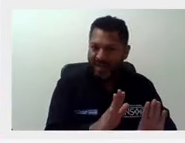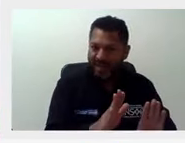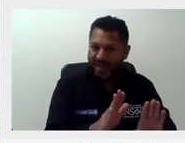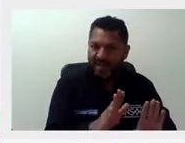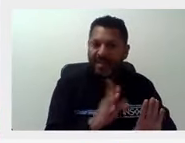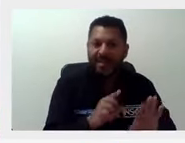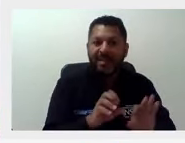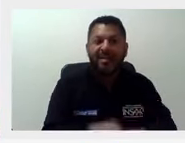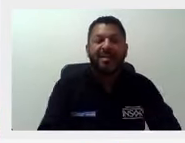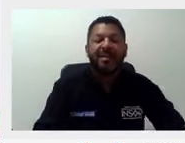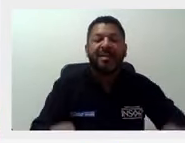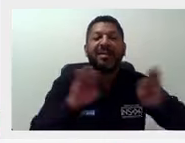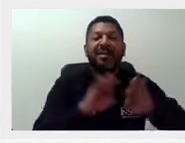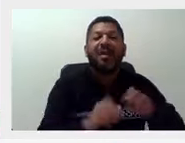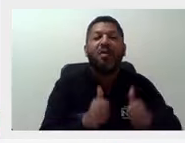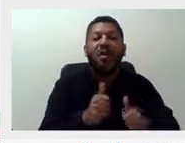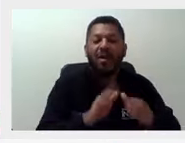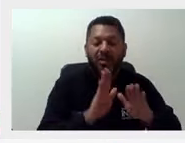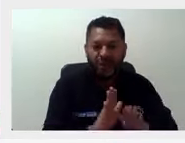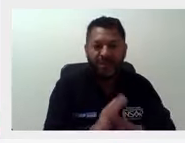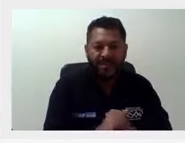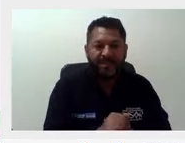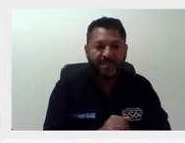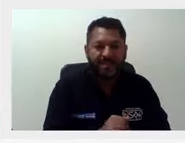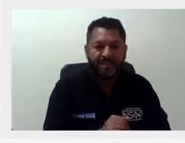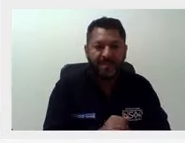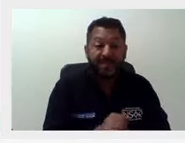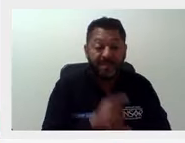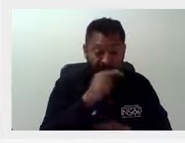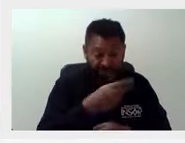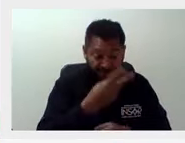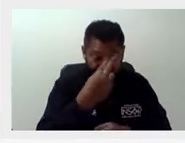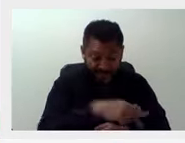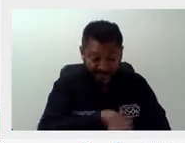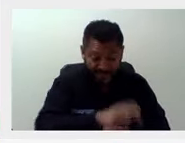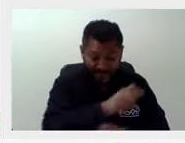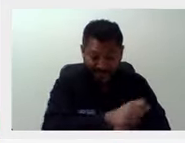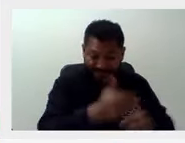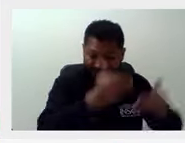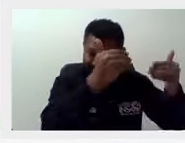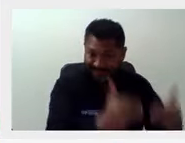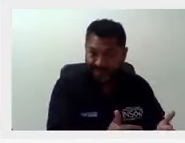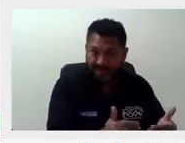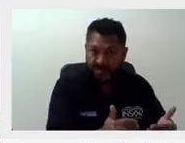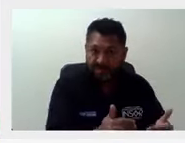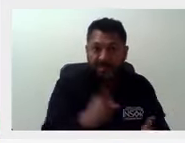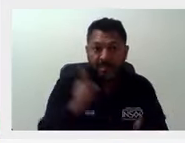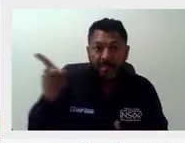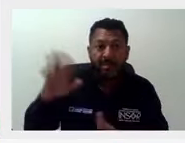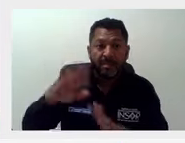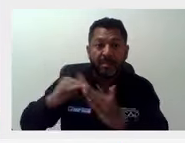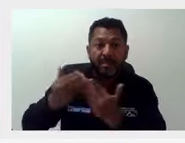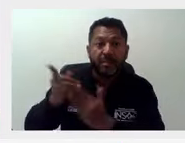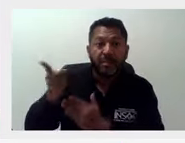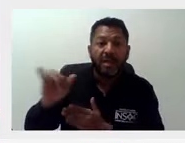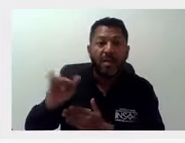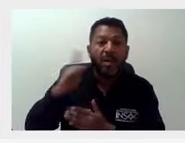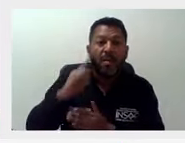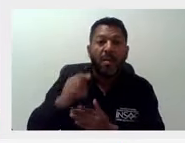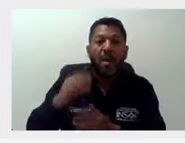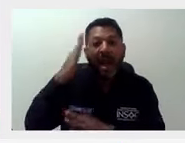valioso, es la importancia que tiene para nuestros hijos con discapacidad que la escuela no es solo contenidos académicos, sino el